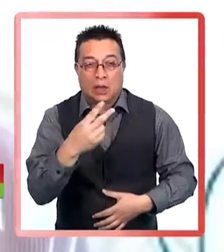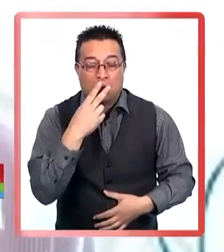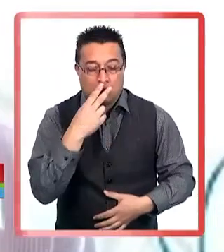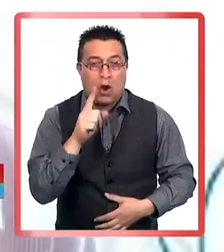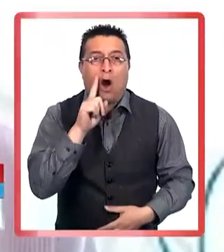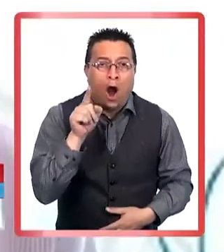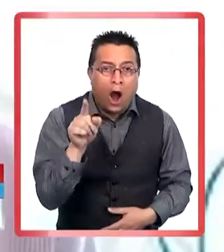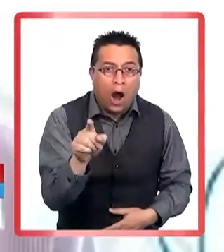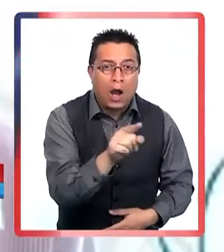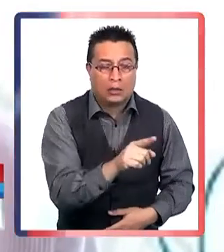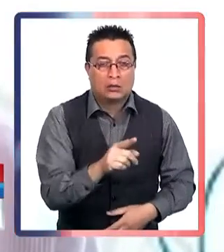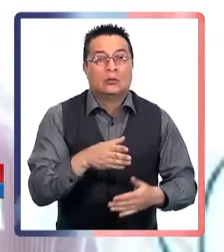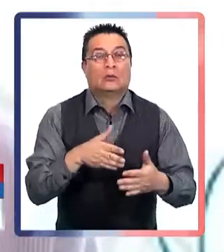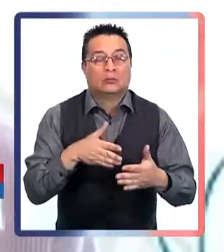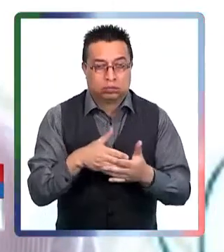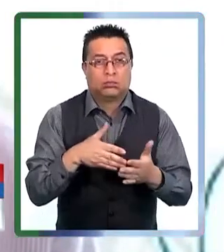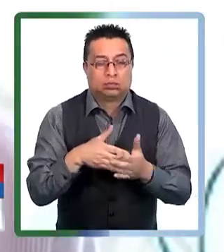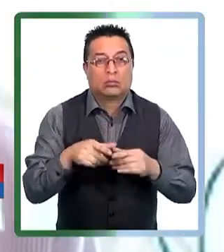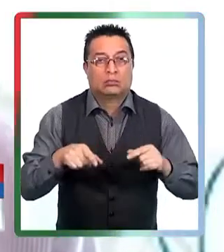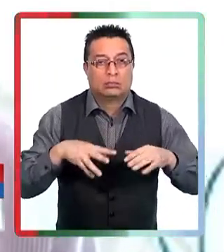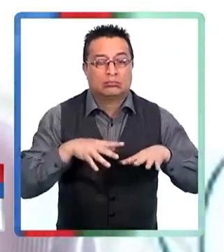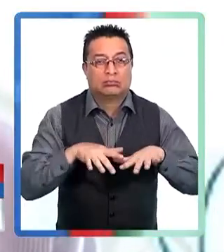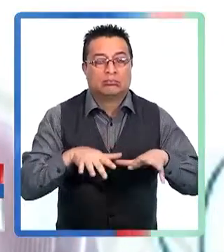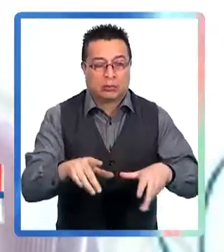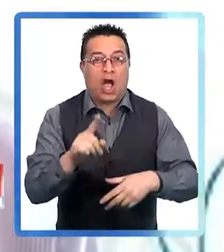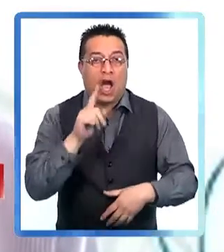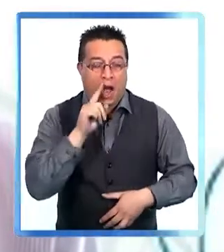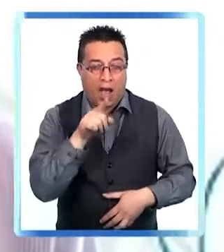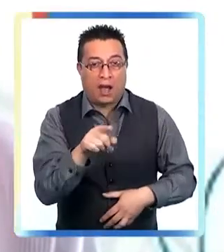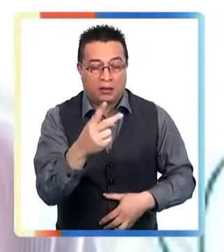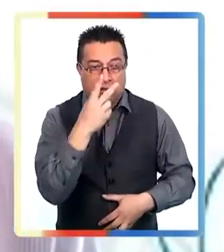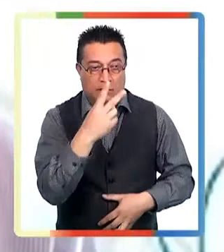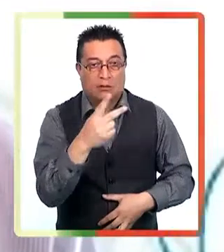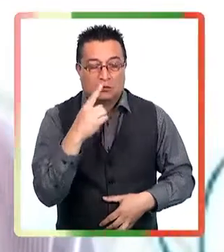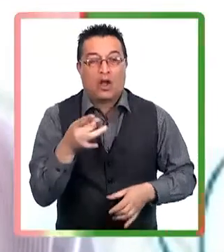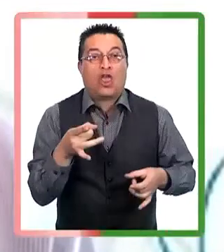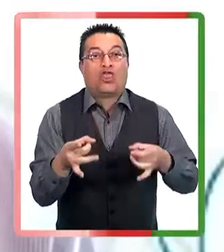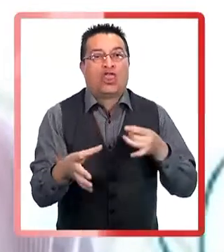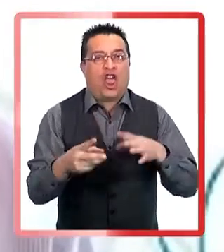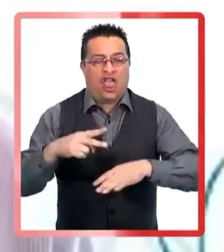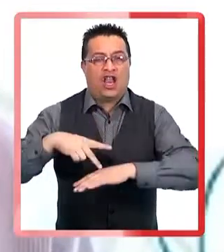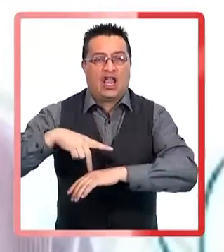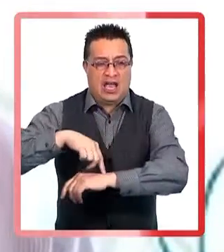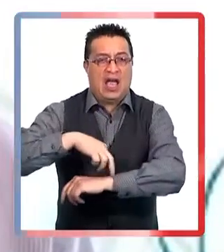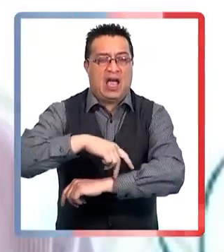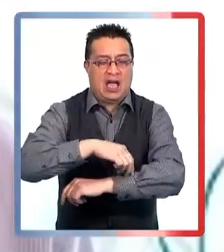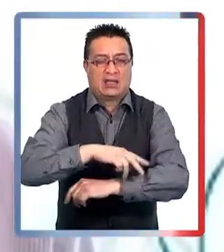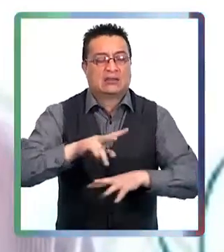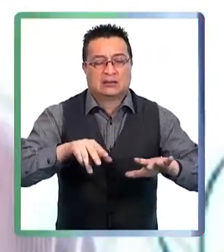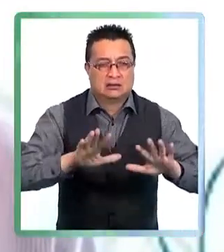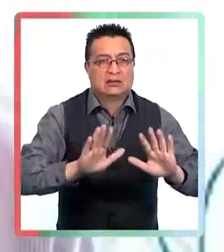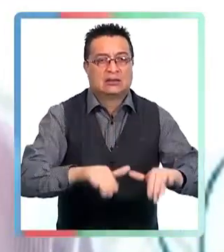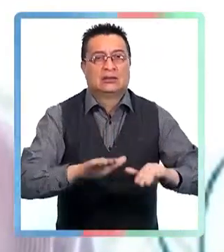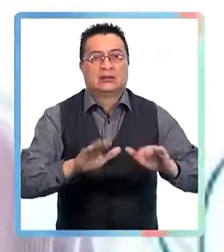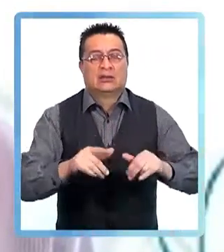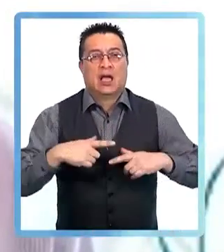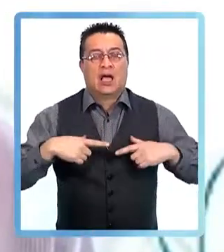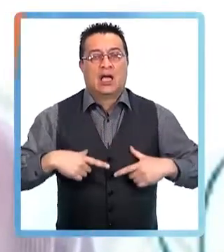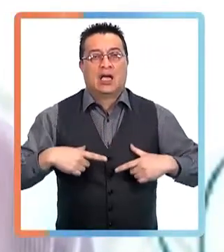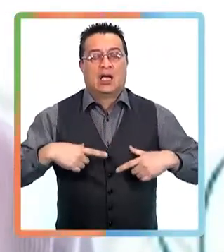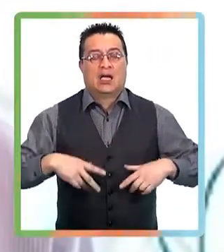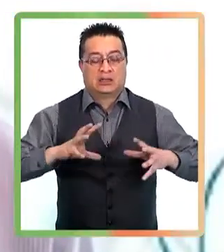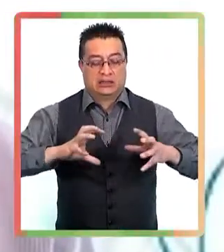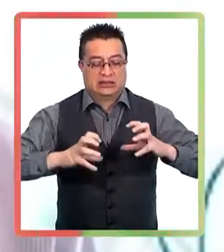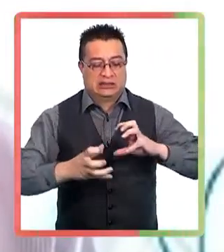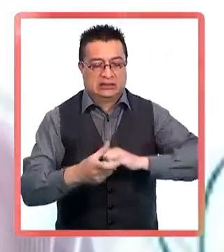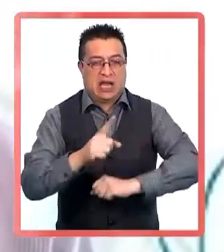tabaco, eso se ve, la obstrucción arterial, ¿no es cierto?, se ve. La persona empieza a tener dolor al caminar, dejan de caminar, hacen